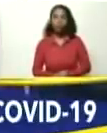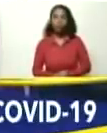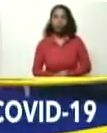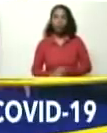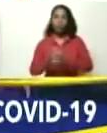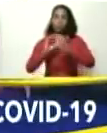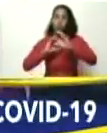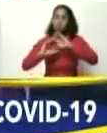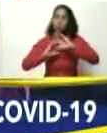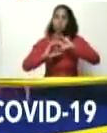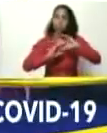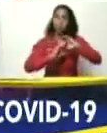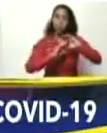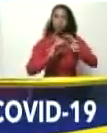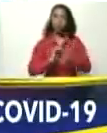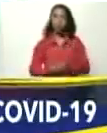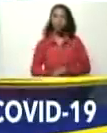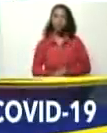conversar,